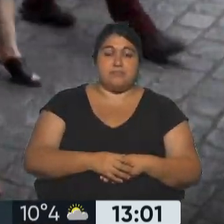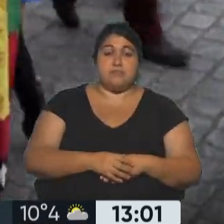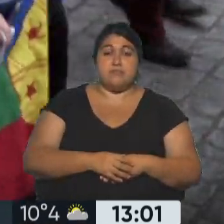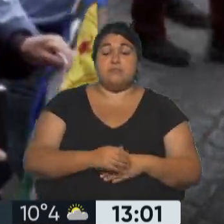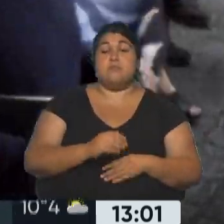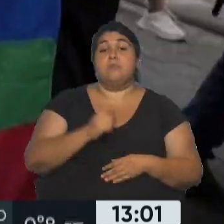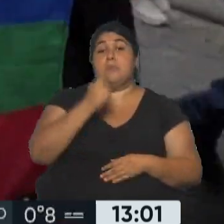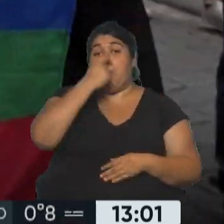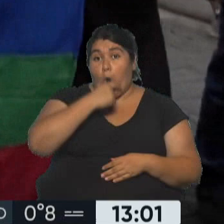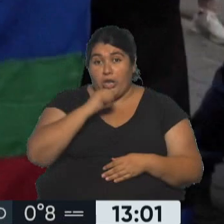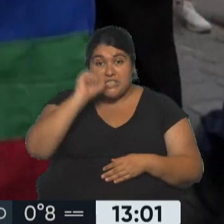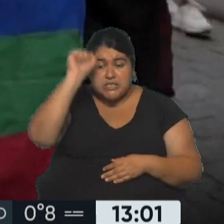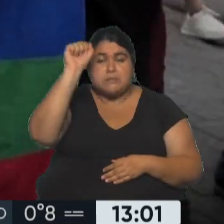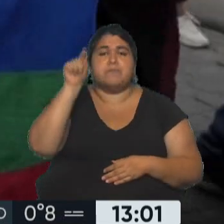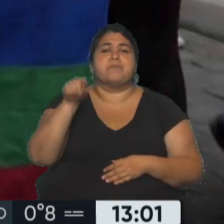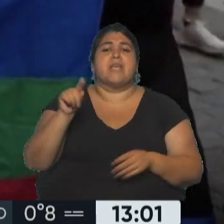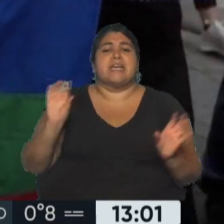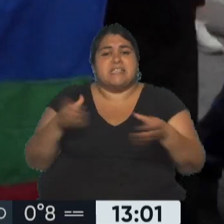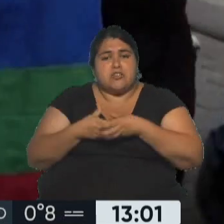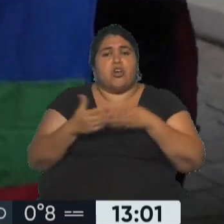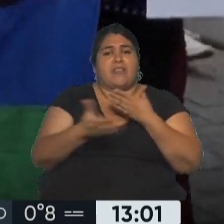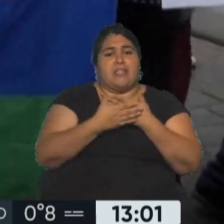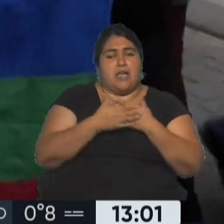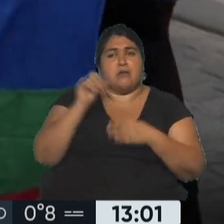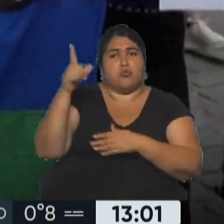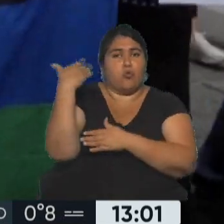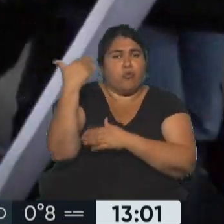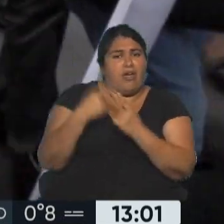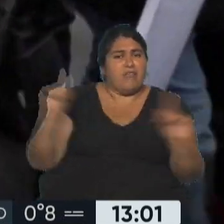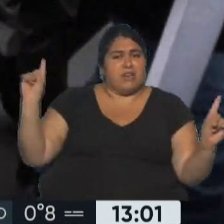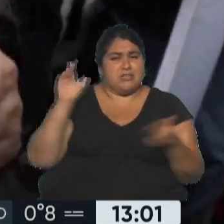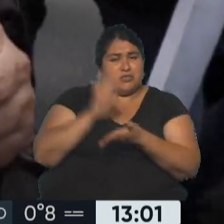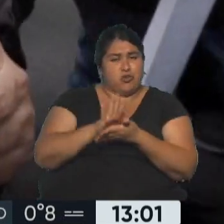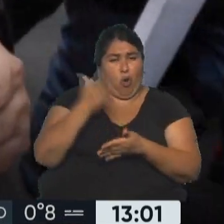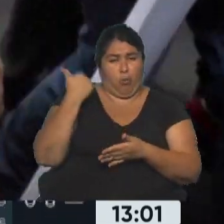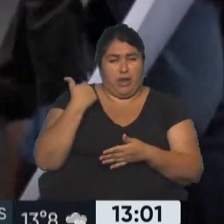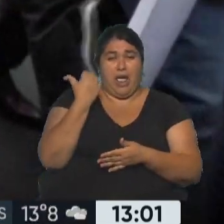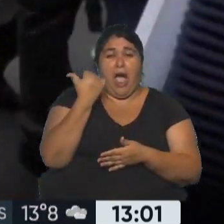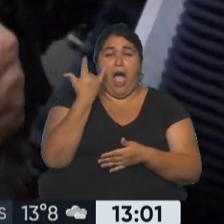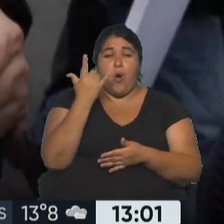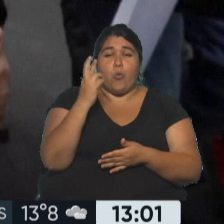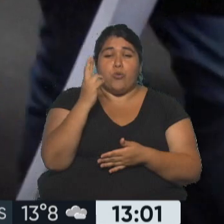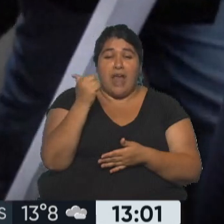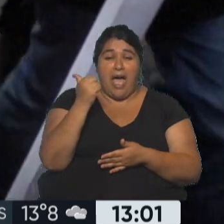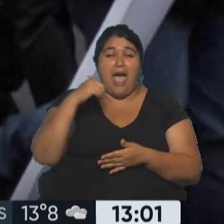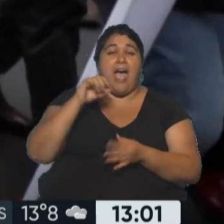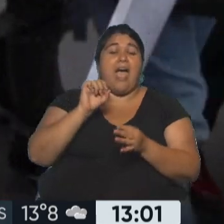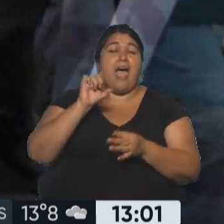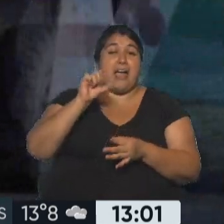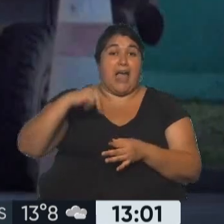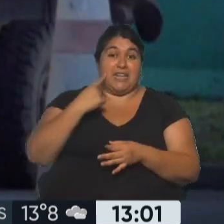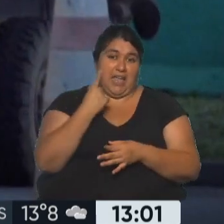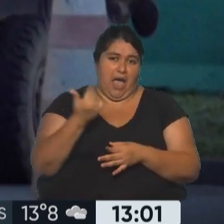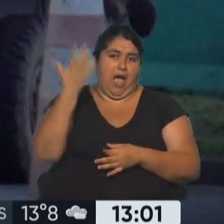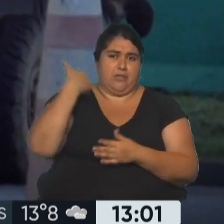Boric recibe críticas también de sectores de izquierda por su cambio de posición con respecto al conflicto en la Araucanía, donde hay un enfrentamiento